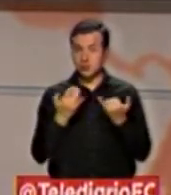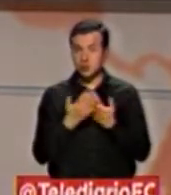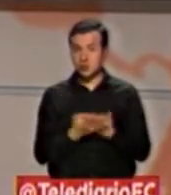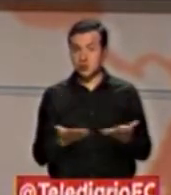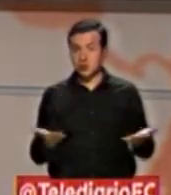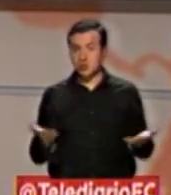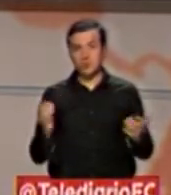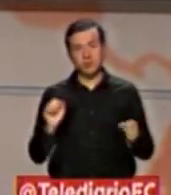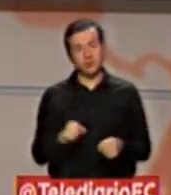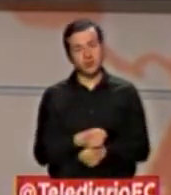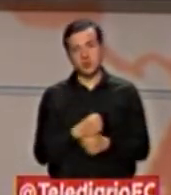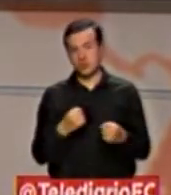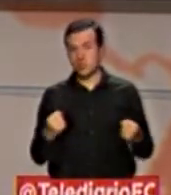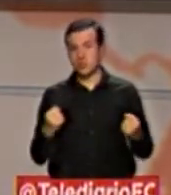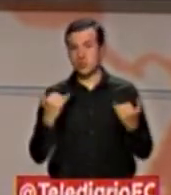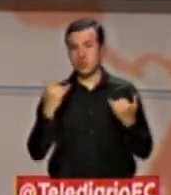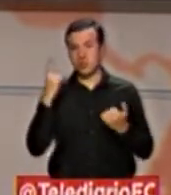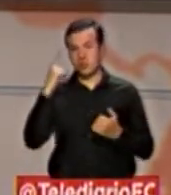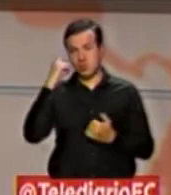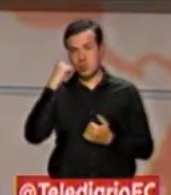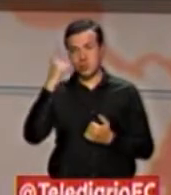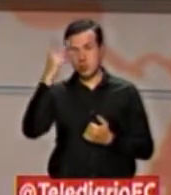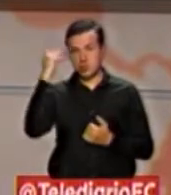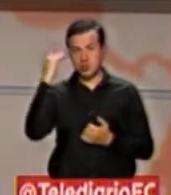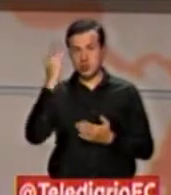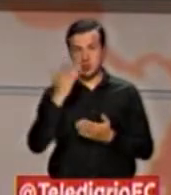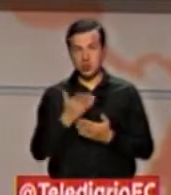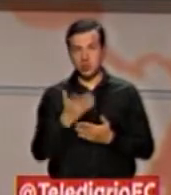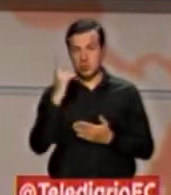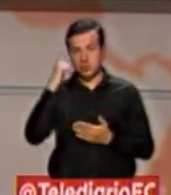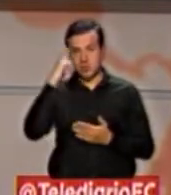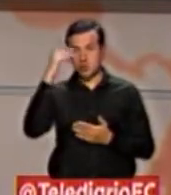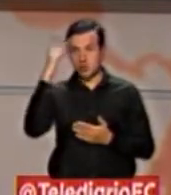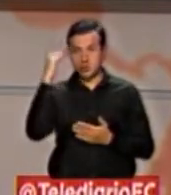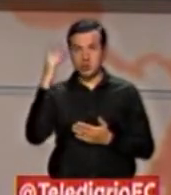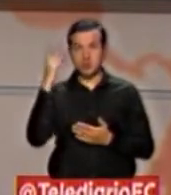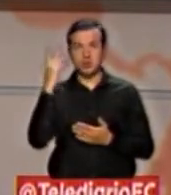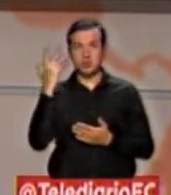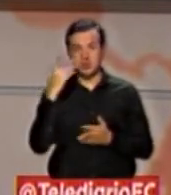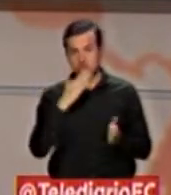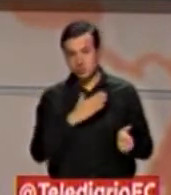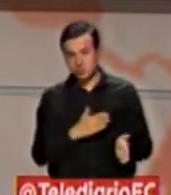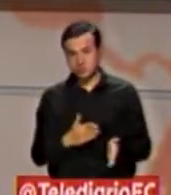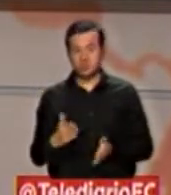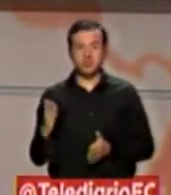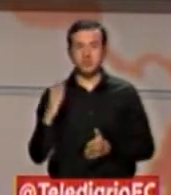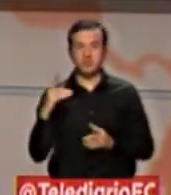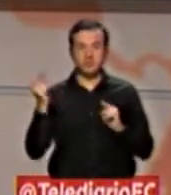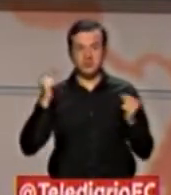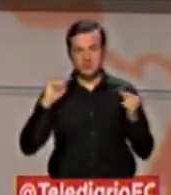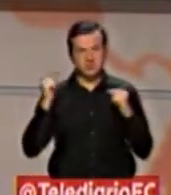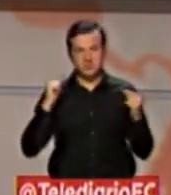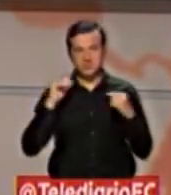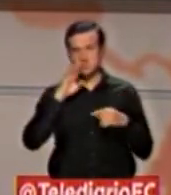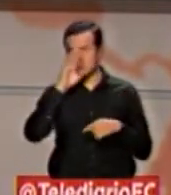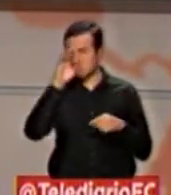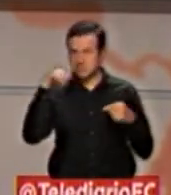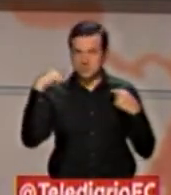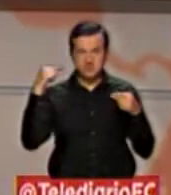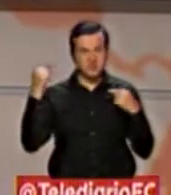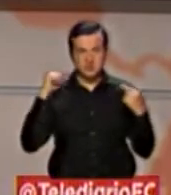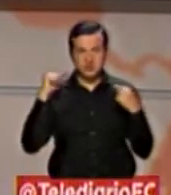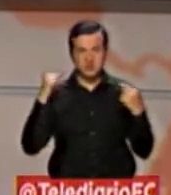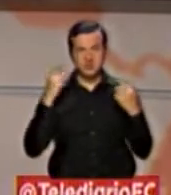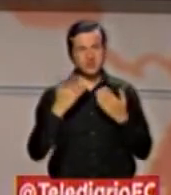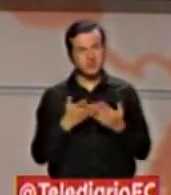que la tónica de un gobierno anterior, que fue autoritario, que fue de división, de polarización, de confrontación todos los días, nos haya dividido